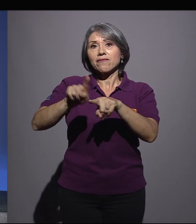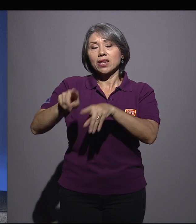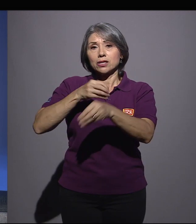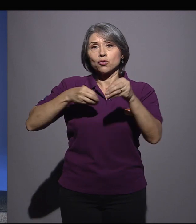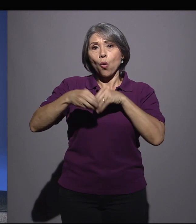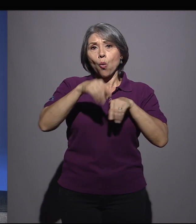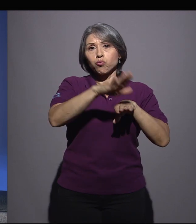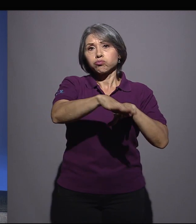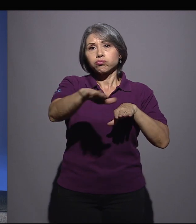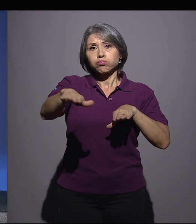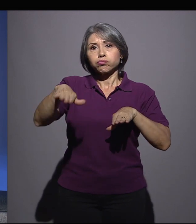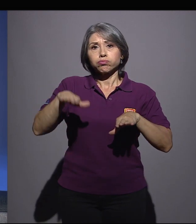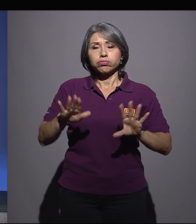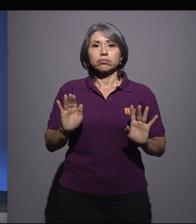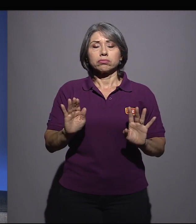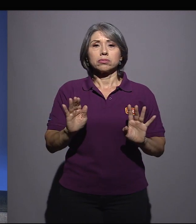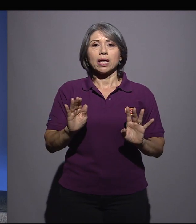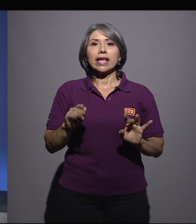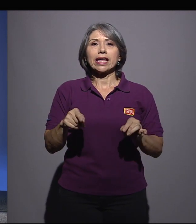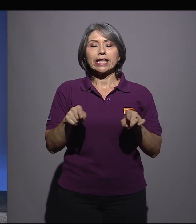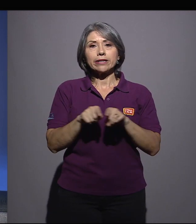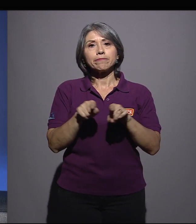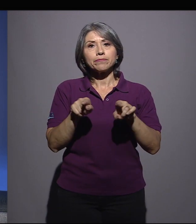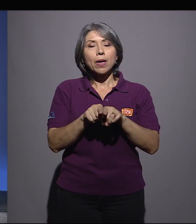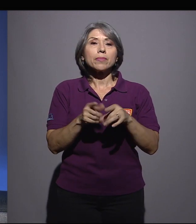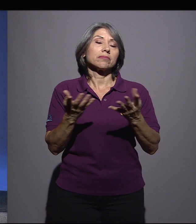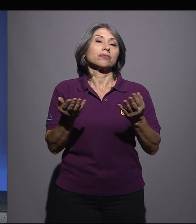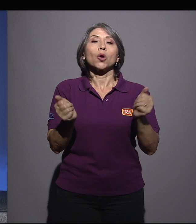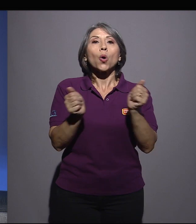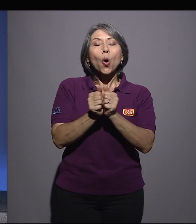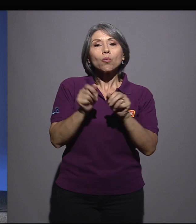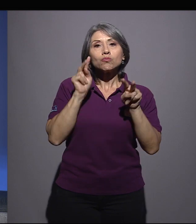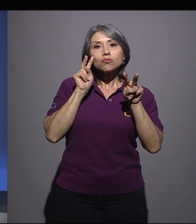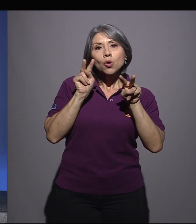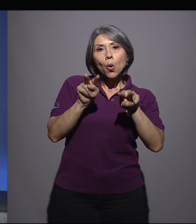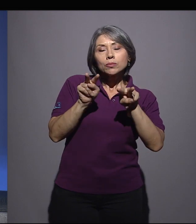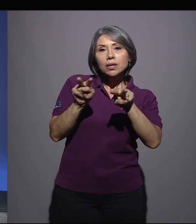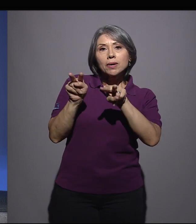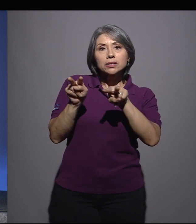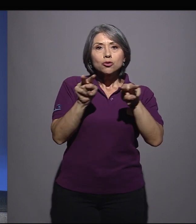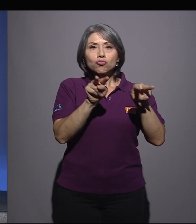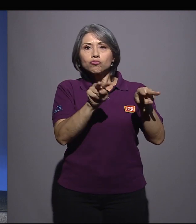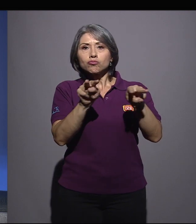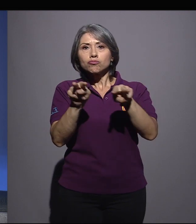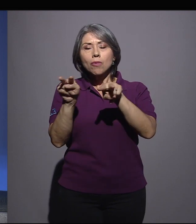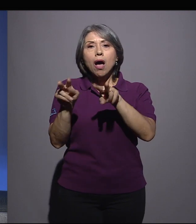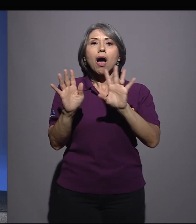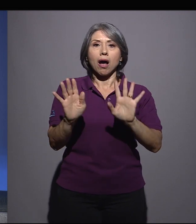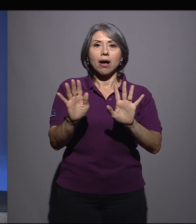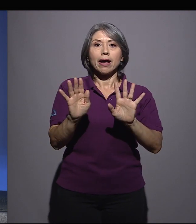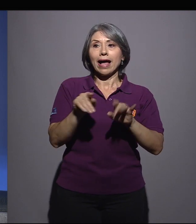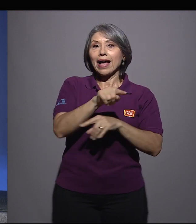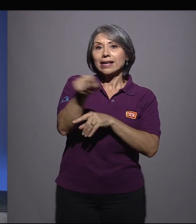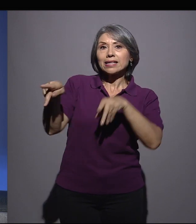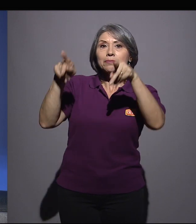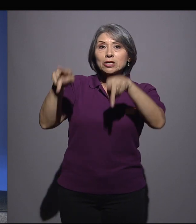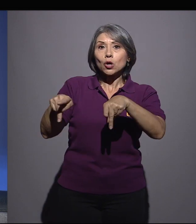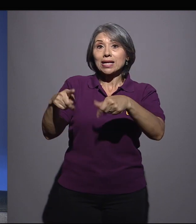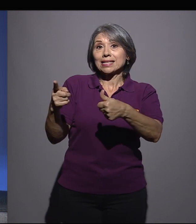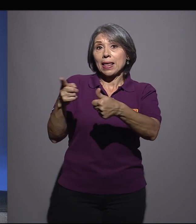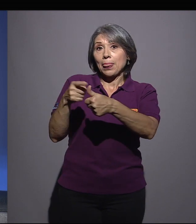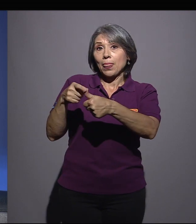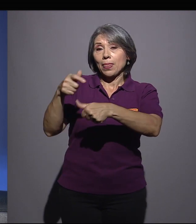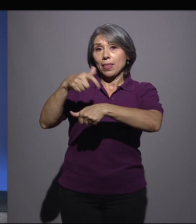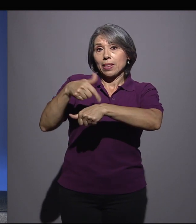tenemos. Y desde luego, desde la observación, a las personas se les capacita previamente